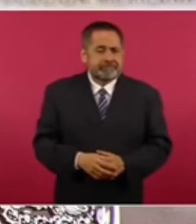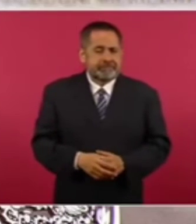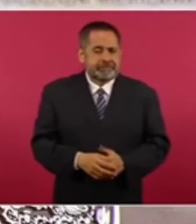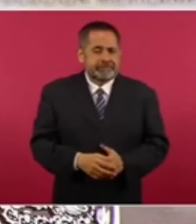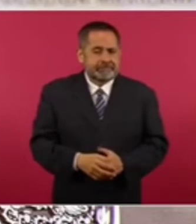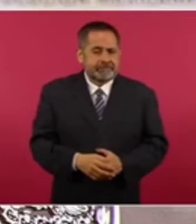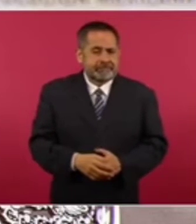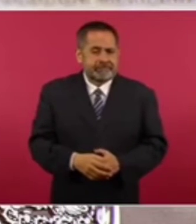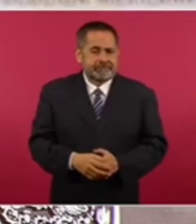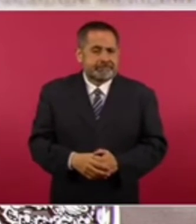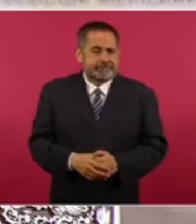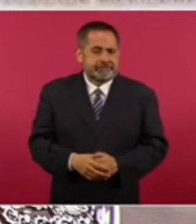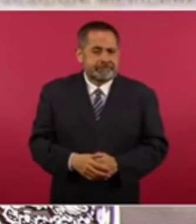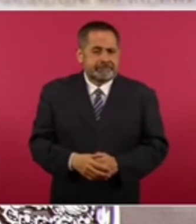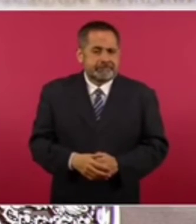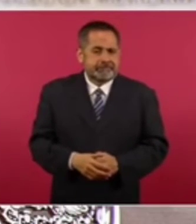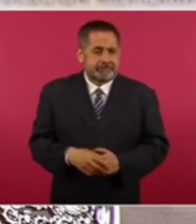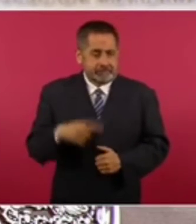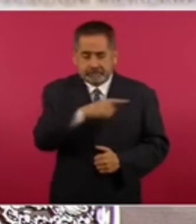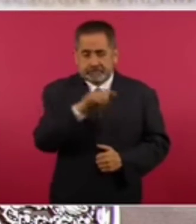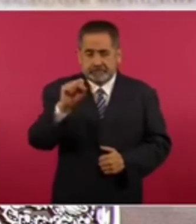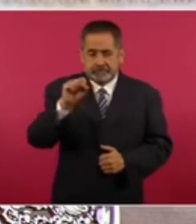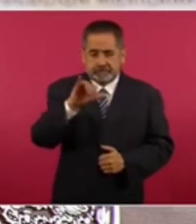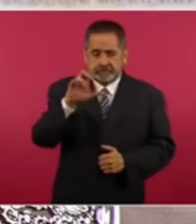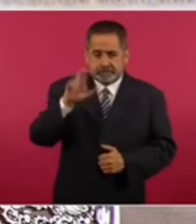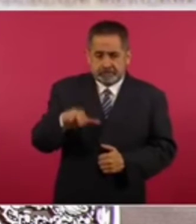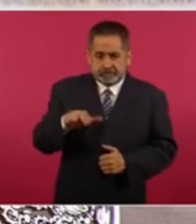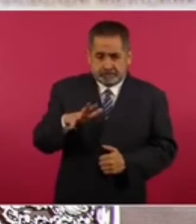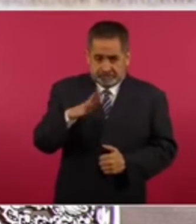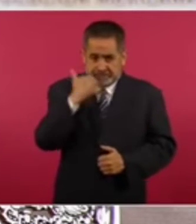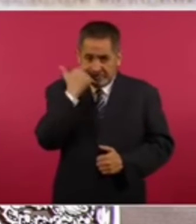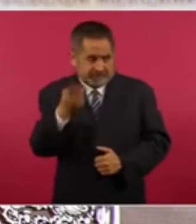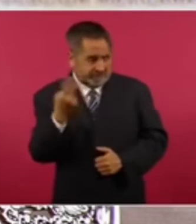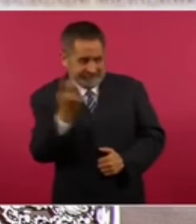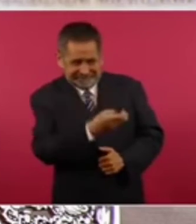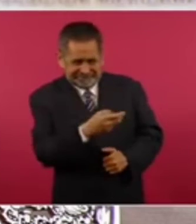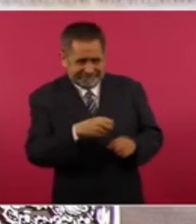en la Corte.